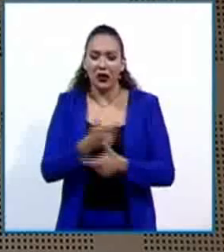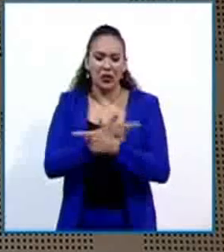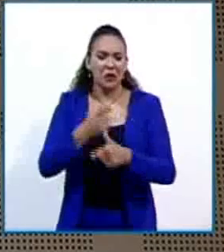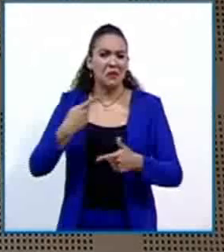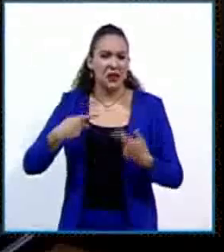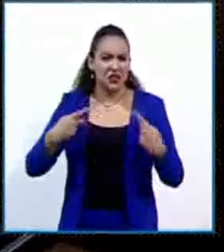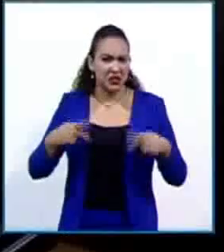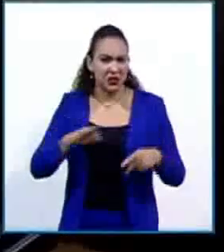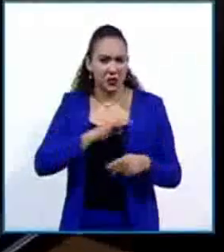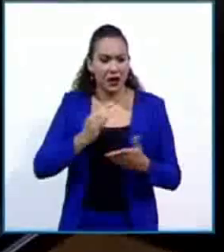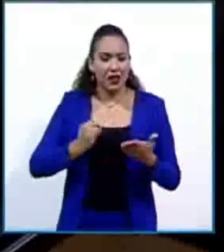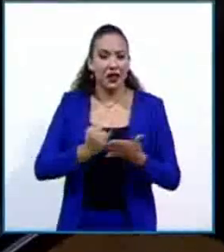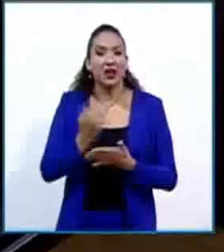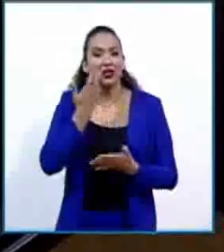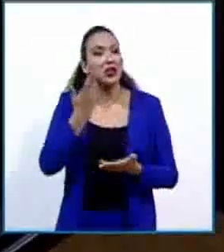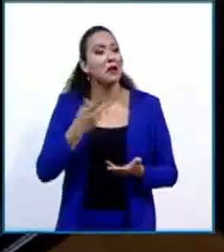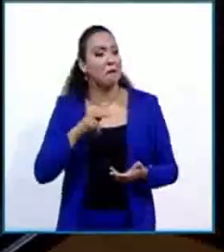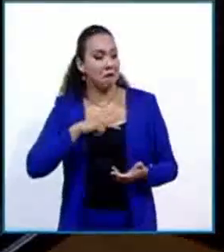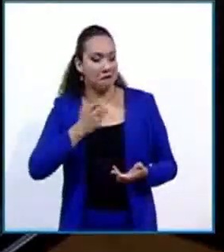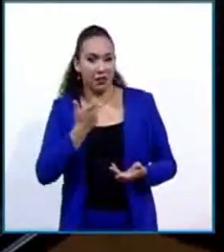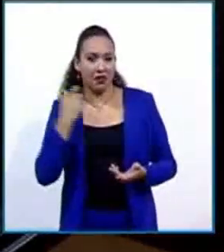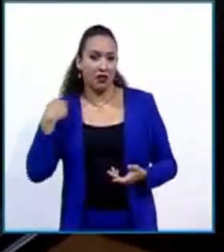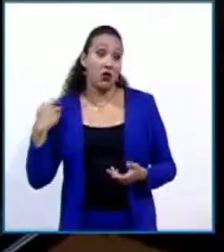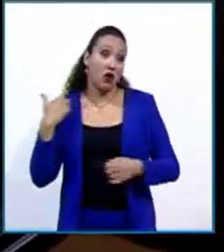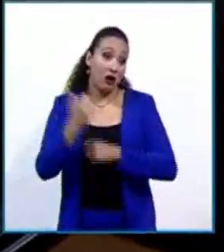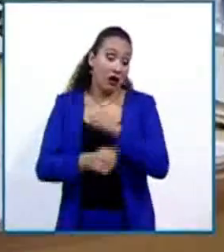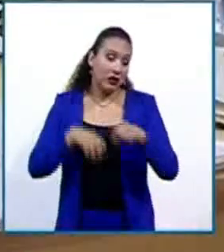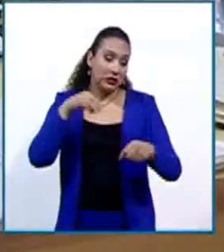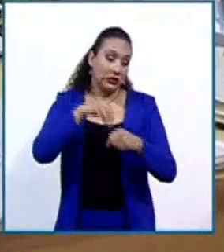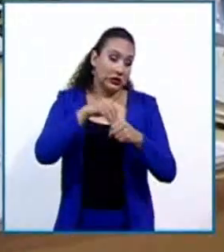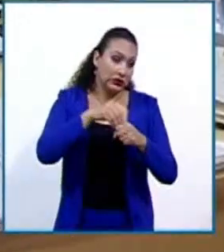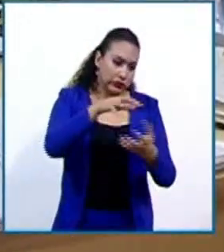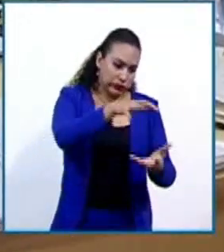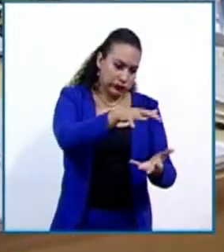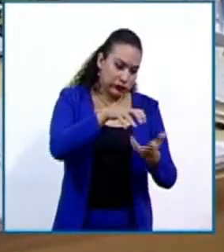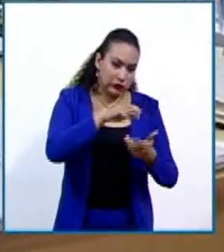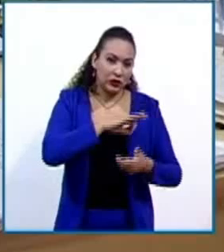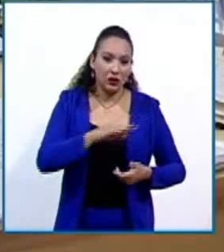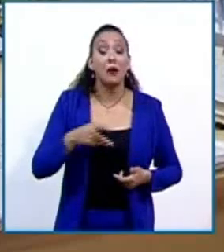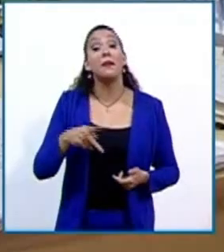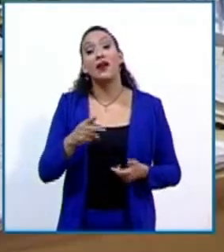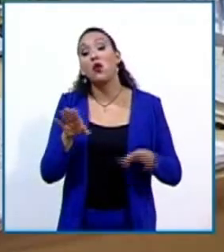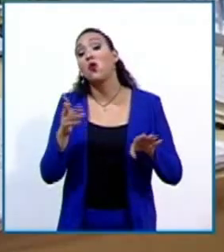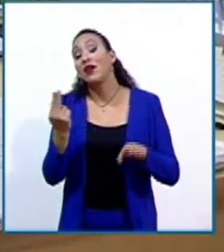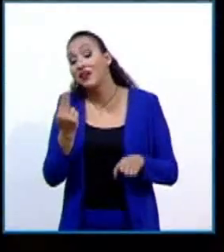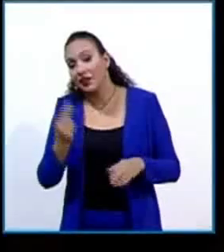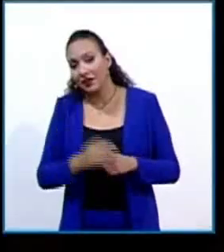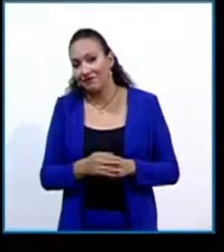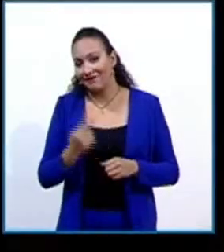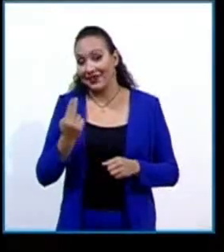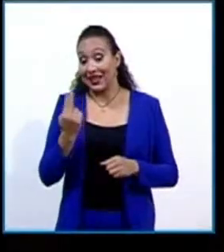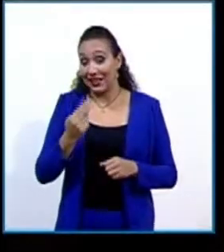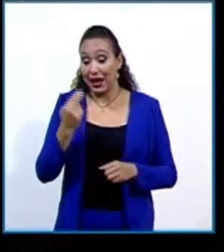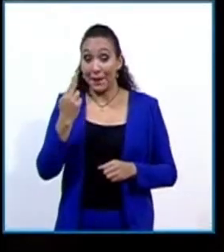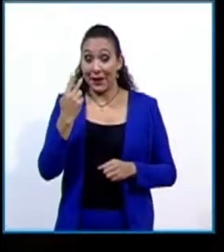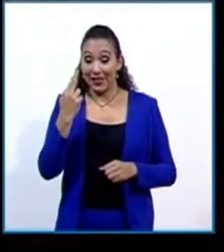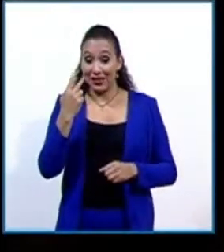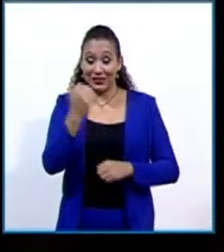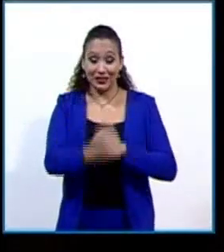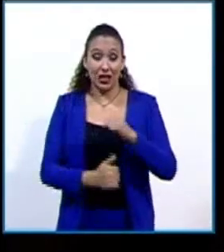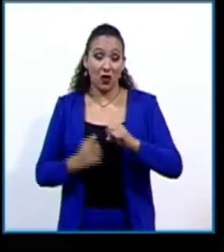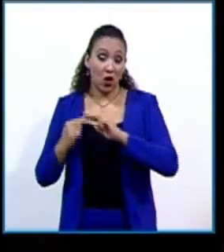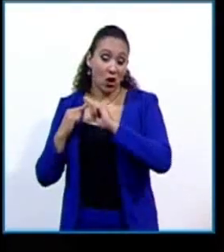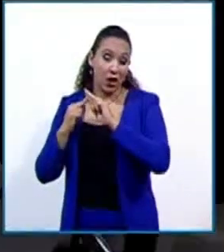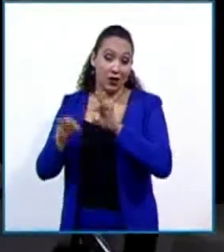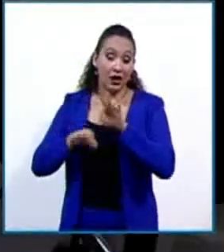La modificación señala que para poder acceder al retiro voluntario es necesario contar con 25 años de servicio en el Poder